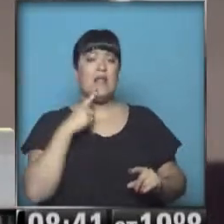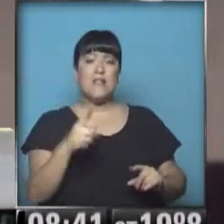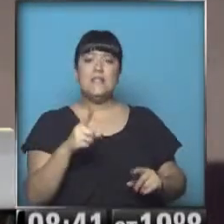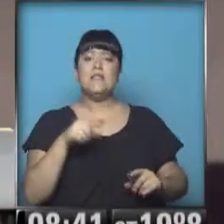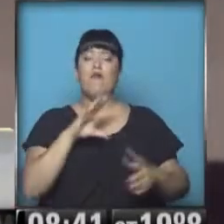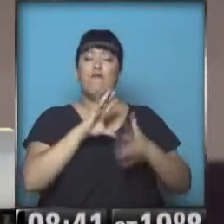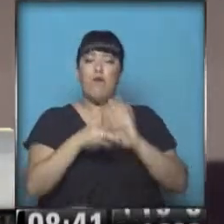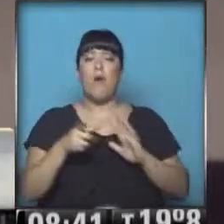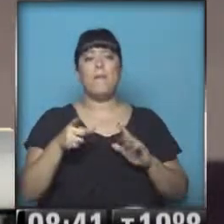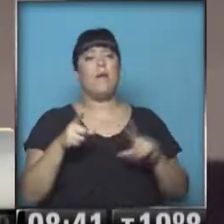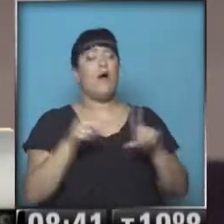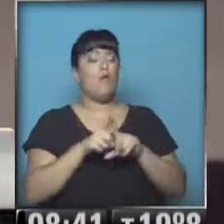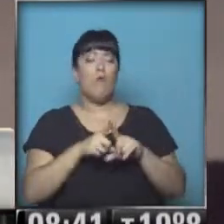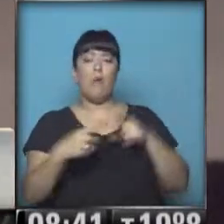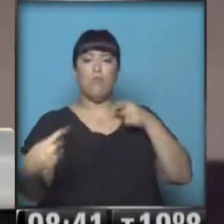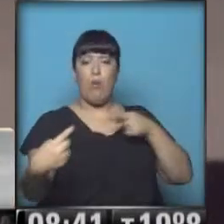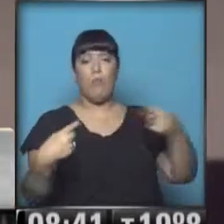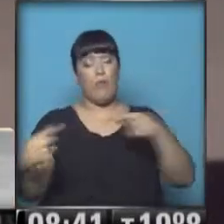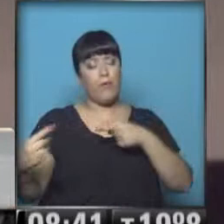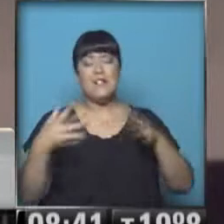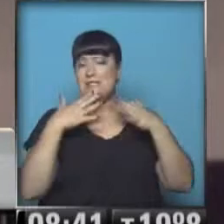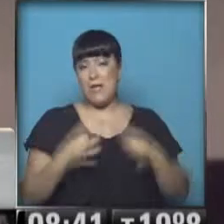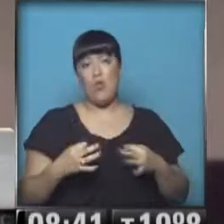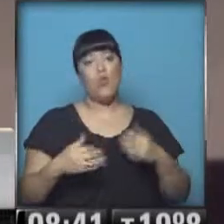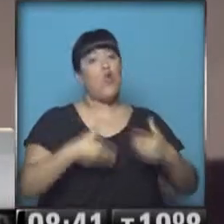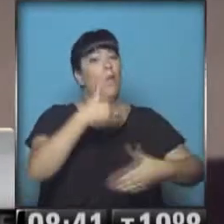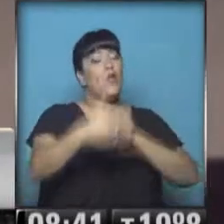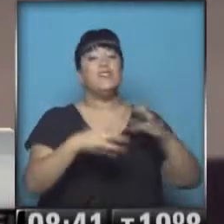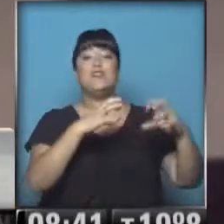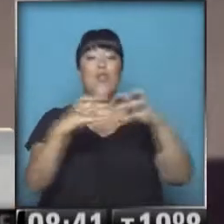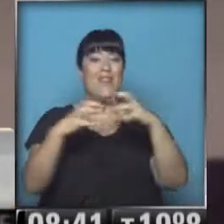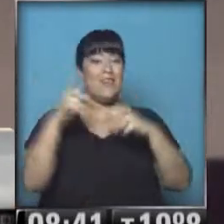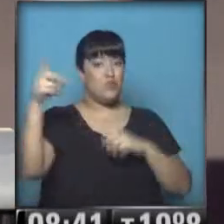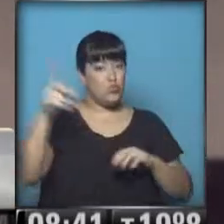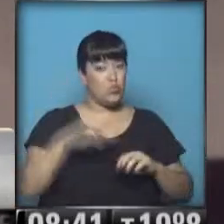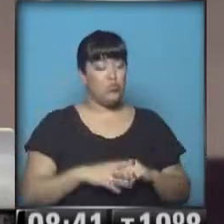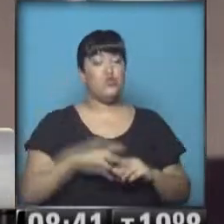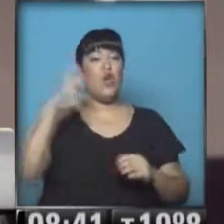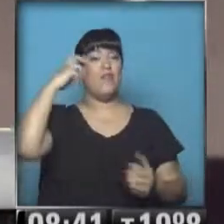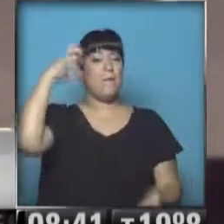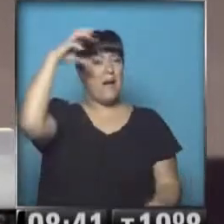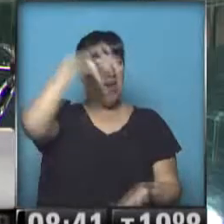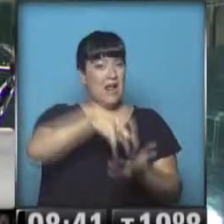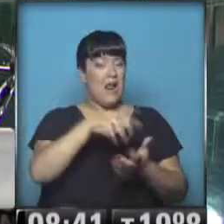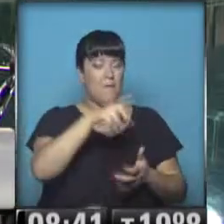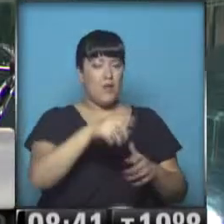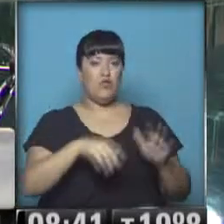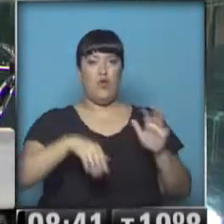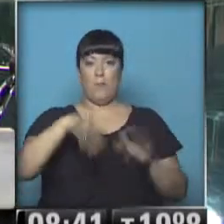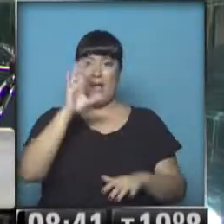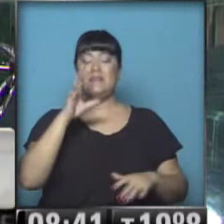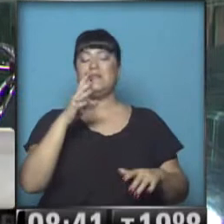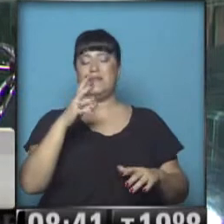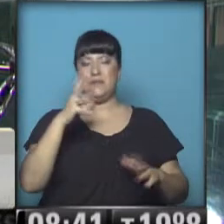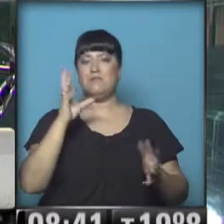no exenta de controversias y es esperable que el proceso de discusión parlamentaria que en las líneas gruesas de este proyecto no puede